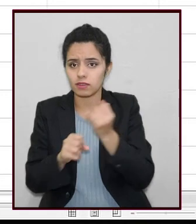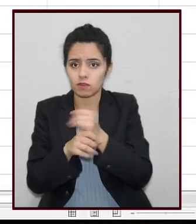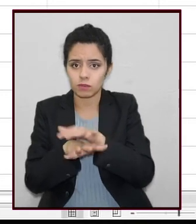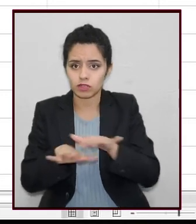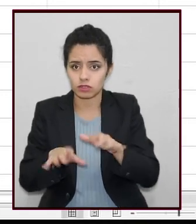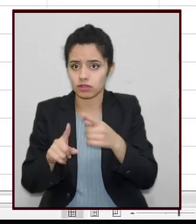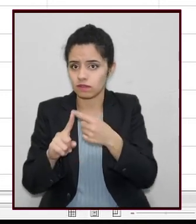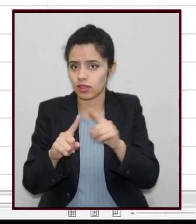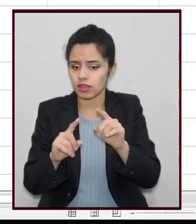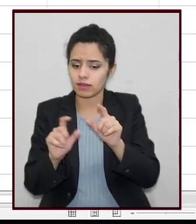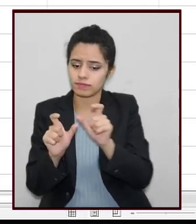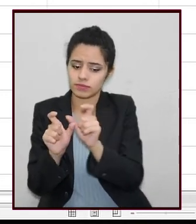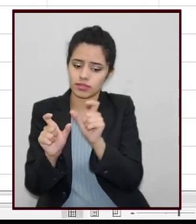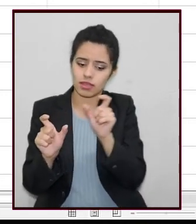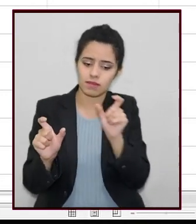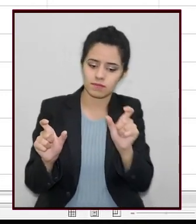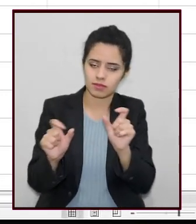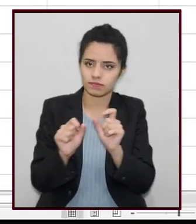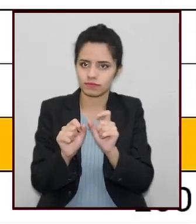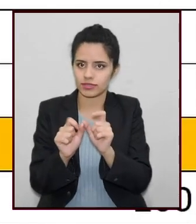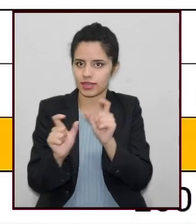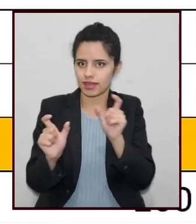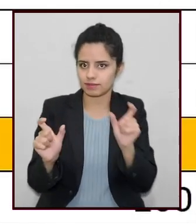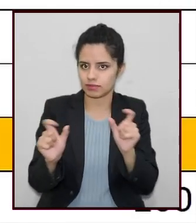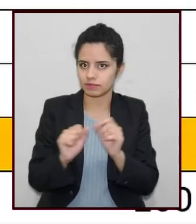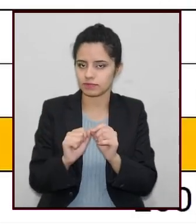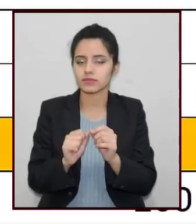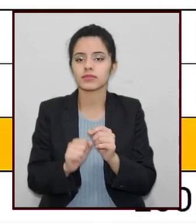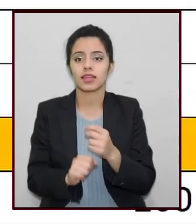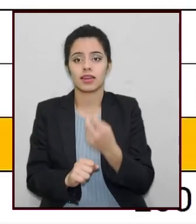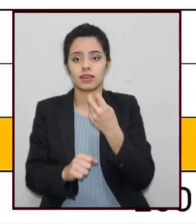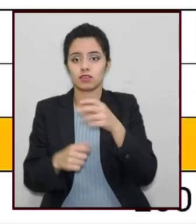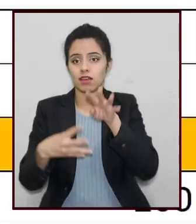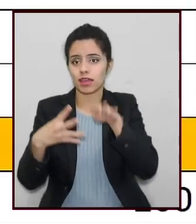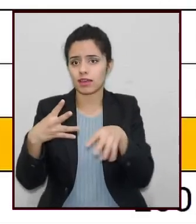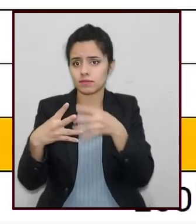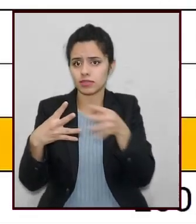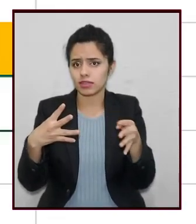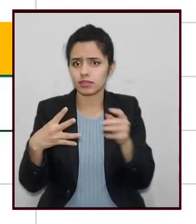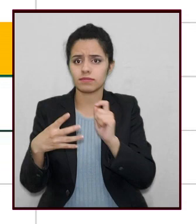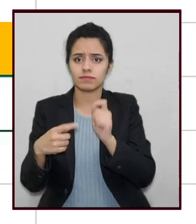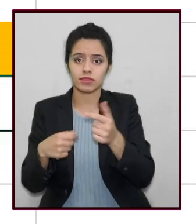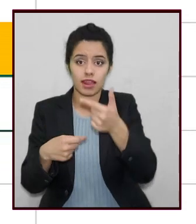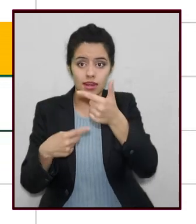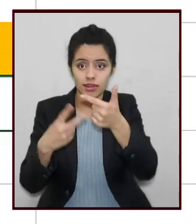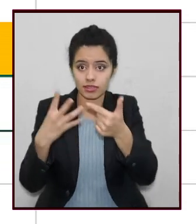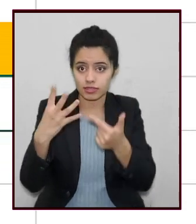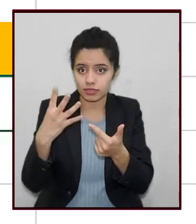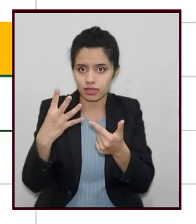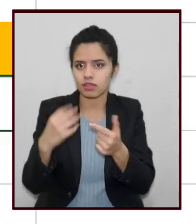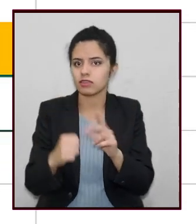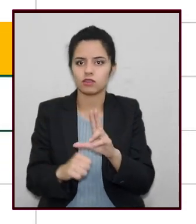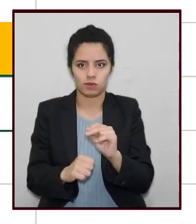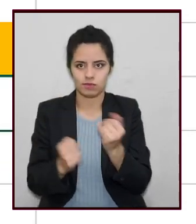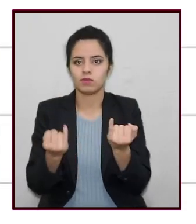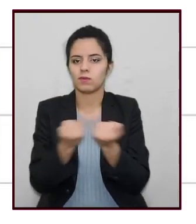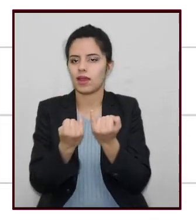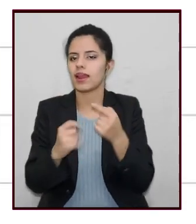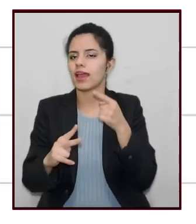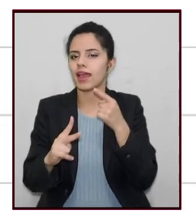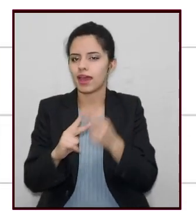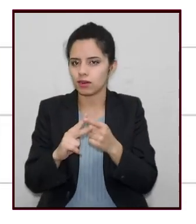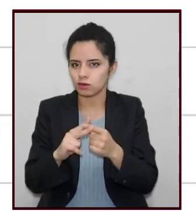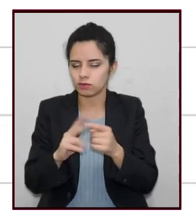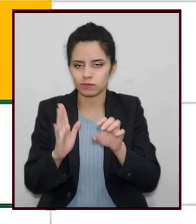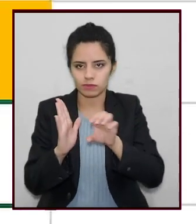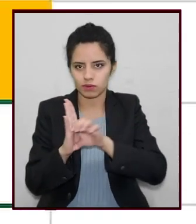celda de acuerdo a cada elemento que estés agregando a tu lista. Las hojas de cálculo no son solo poner listas, sino hacer